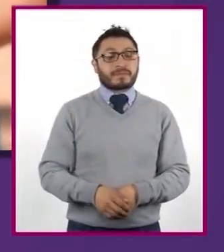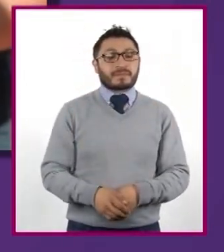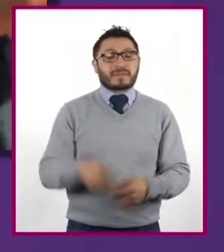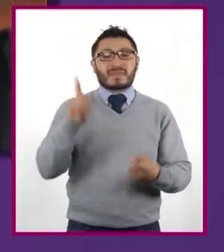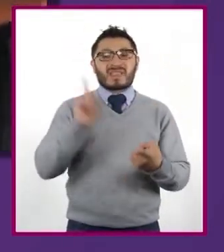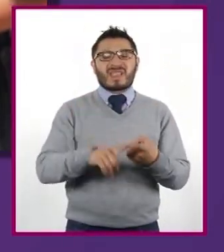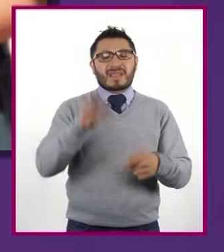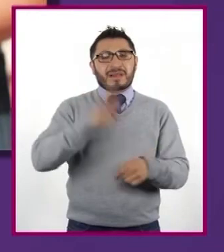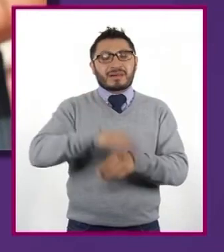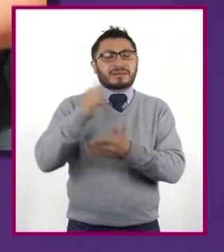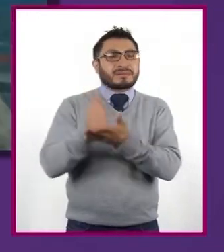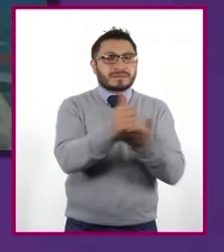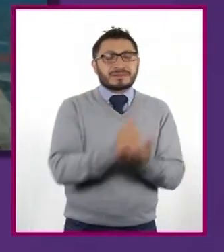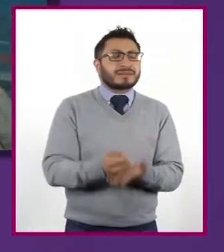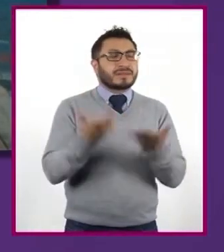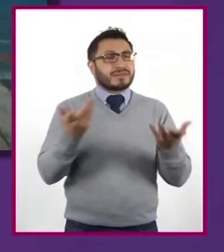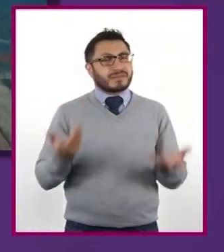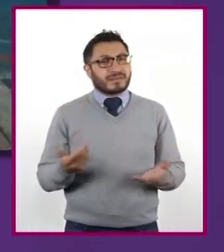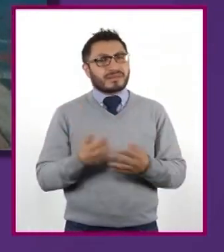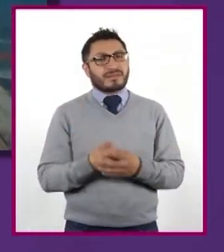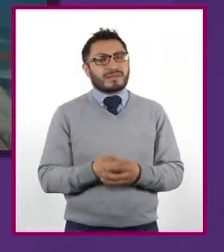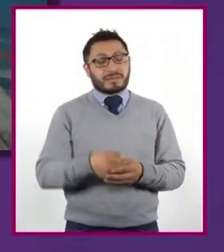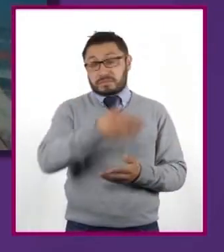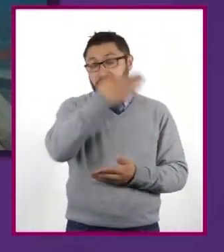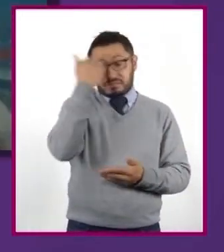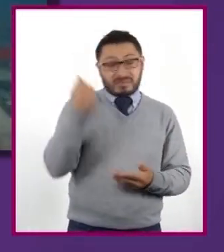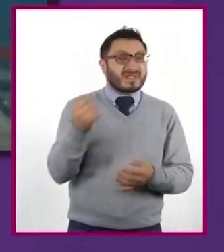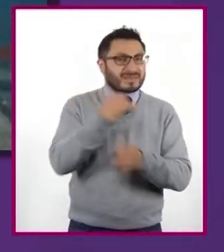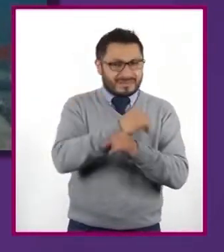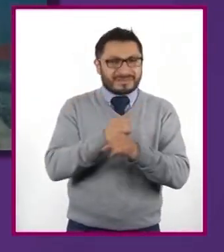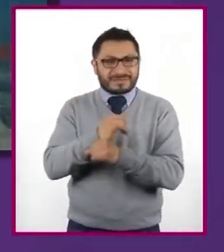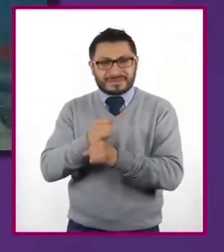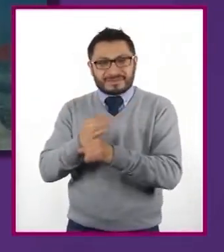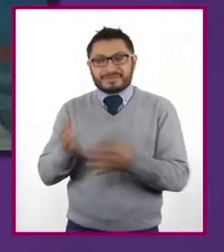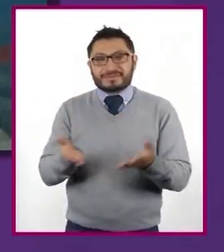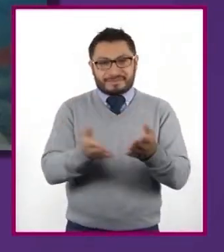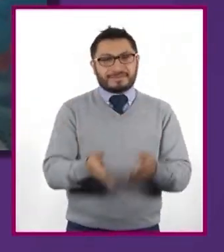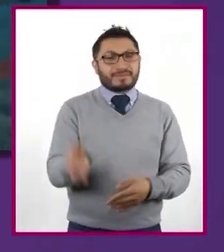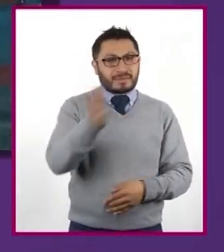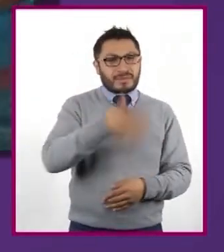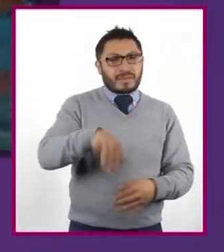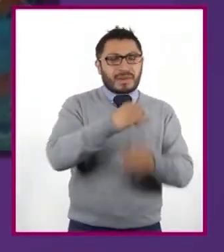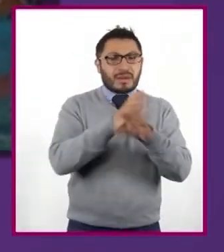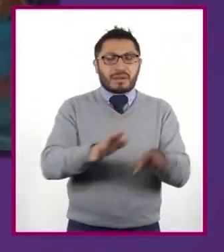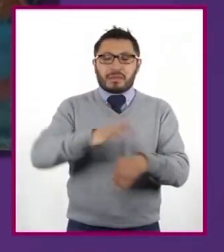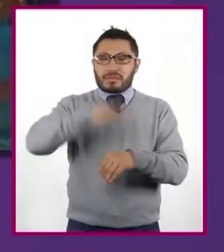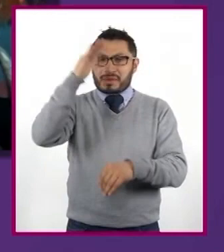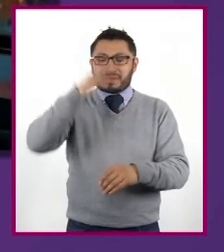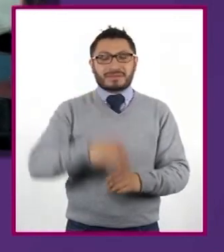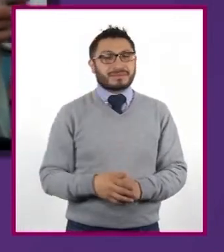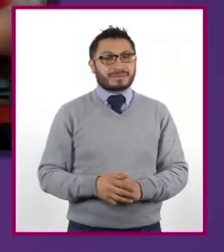ayudarán estas asociaciones civiles? No sé, investiguemos. Sí, busquemos más información.